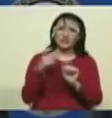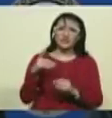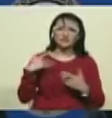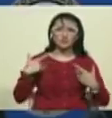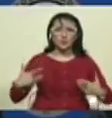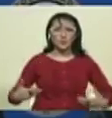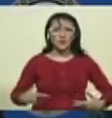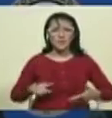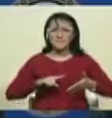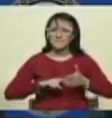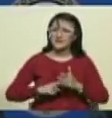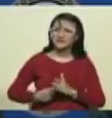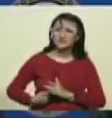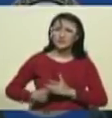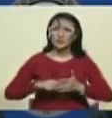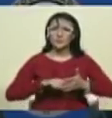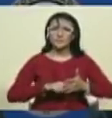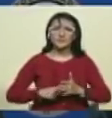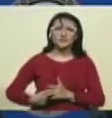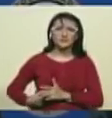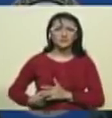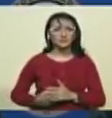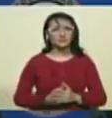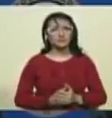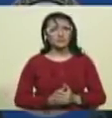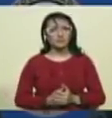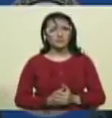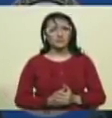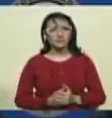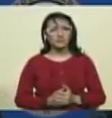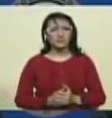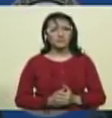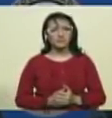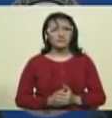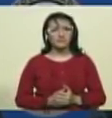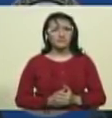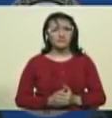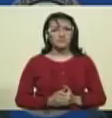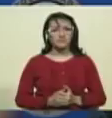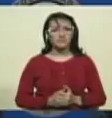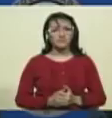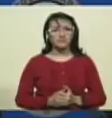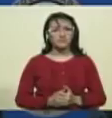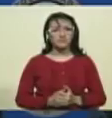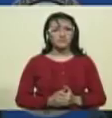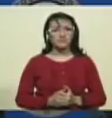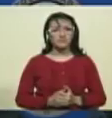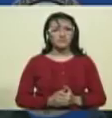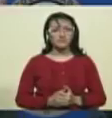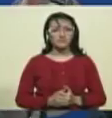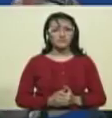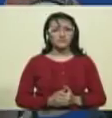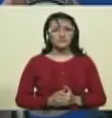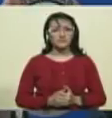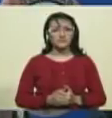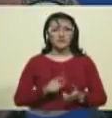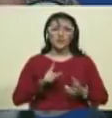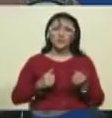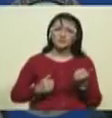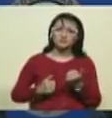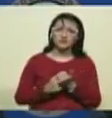humanos, presión, presión, presión. Y cuando tuvieron que votar esos países, algunos a lo mejor cedieron, yo no lo